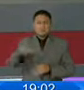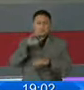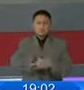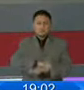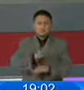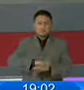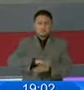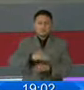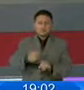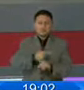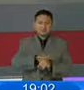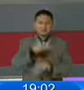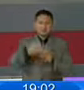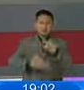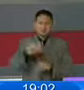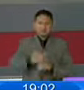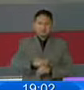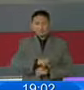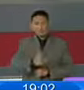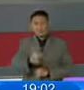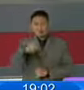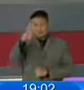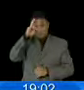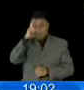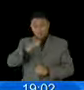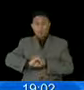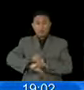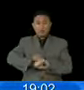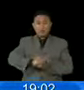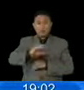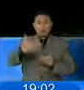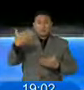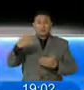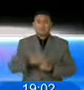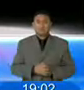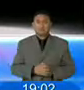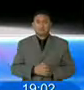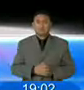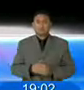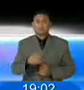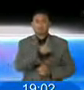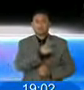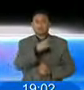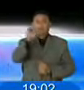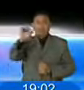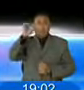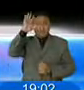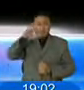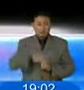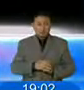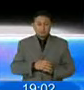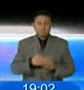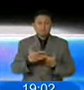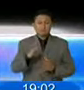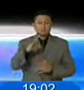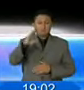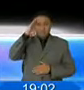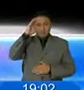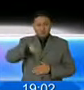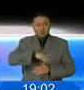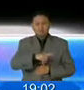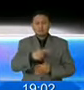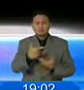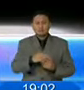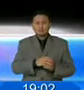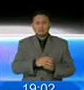apremio y realizar proselitismo político. Este video apareció en redes sociales. Según la policía, fue grabado en un recinto